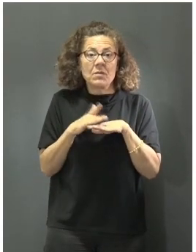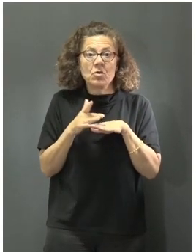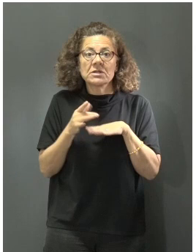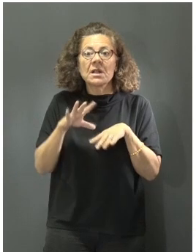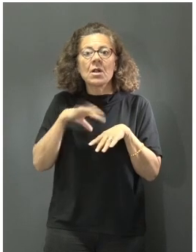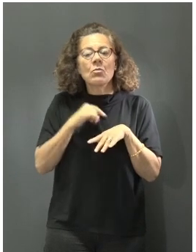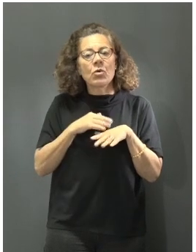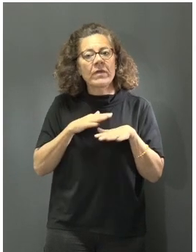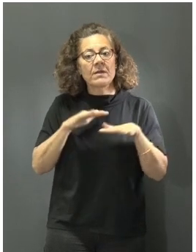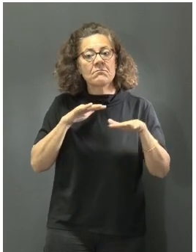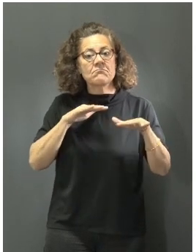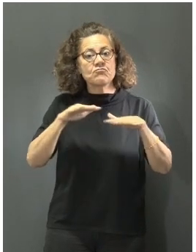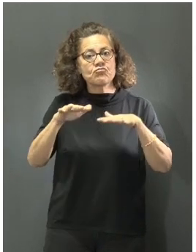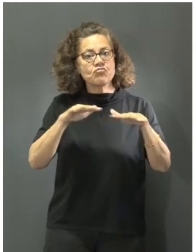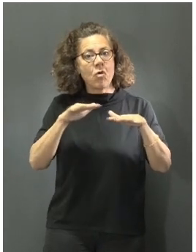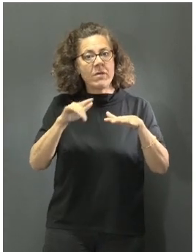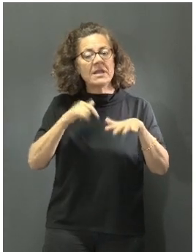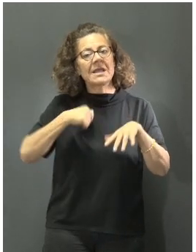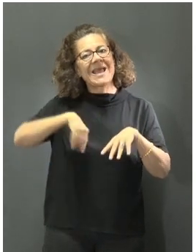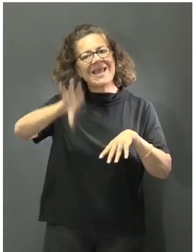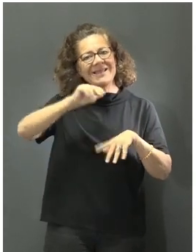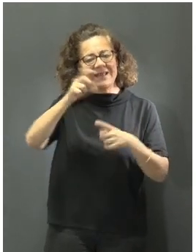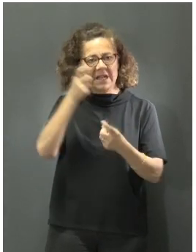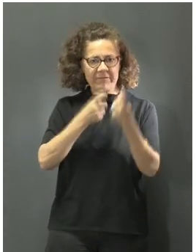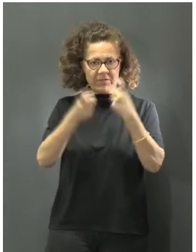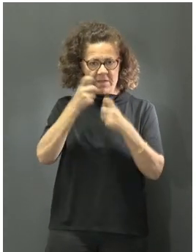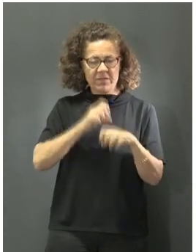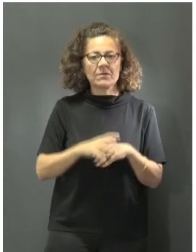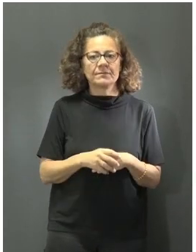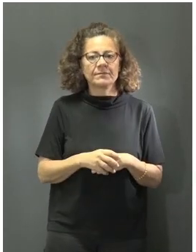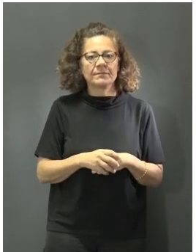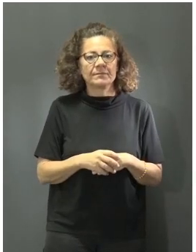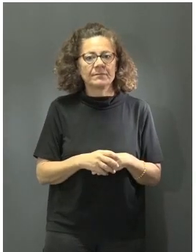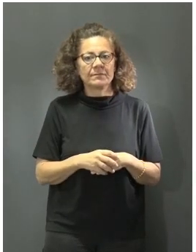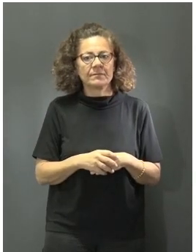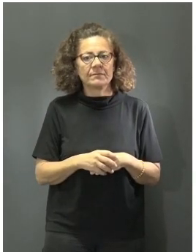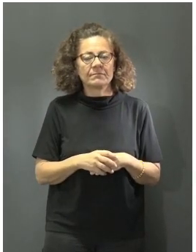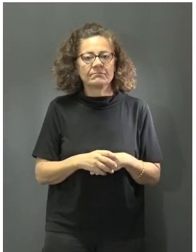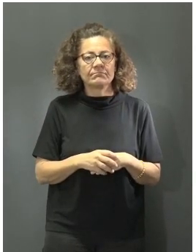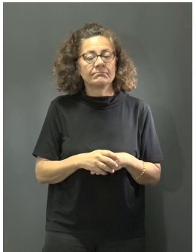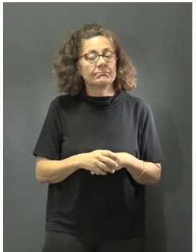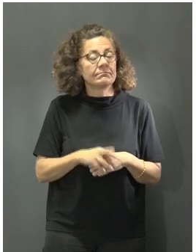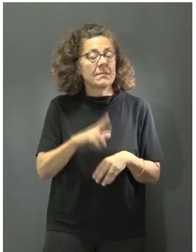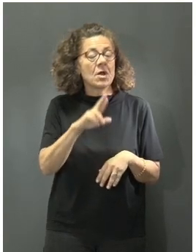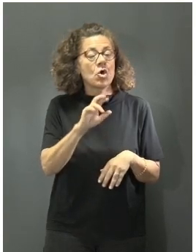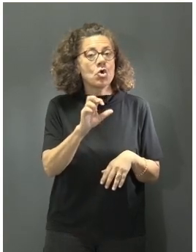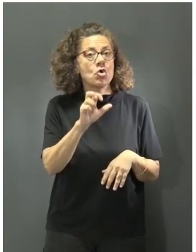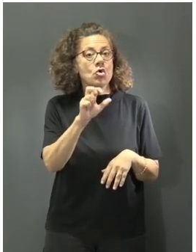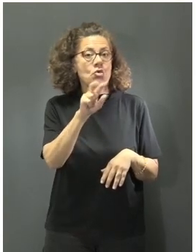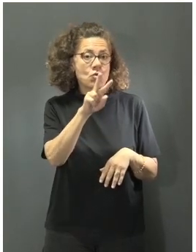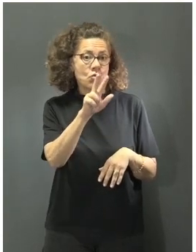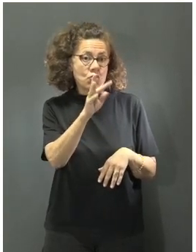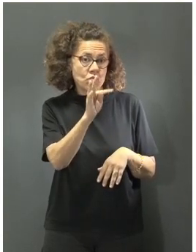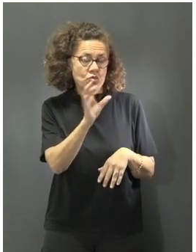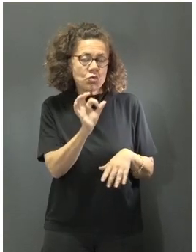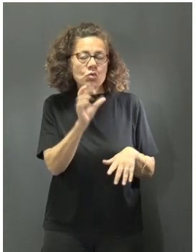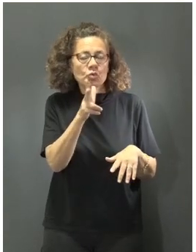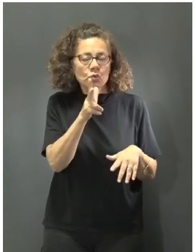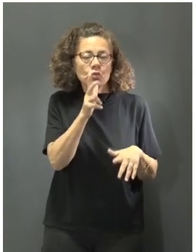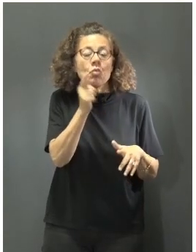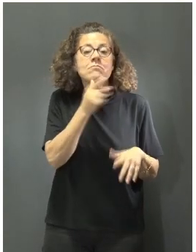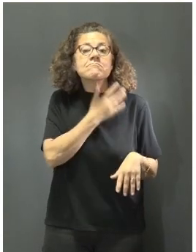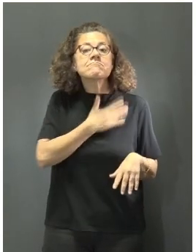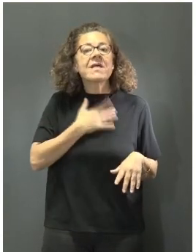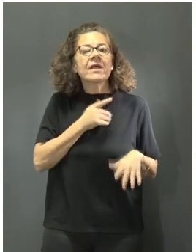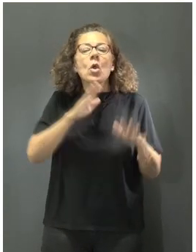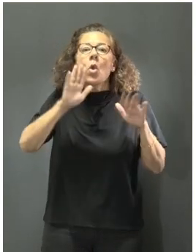poder desenvolverte y entender la información, ¿no? Bueno. Ruth, un placer. Lo ultimísimo, un